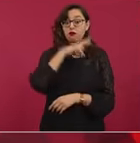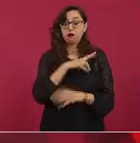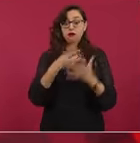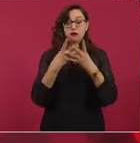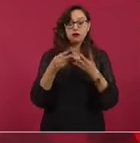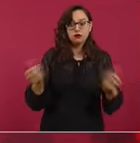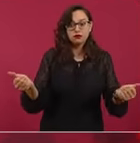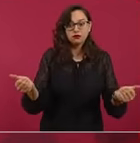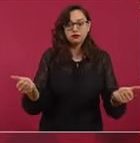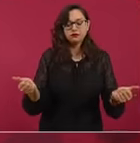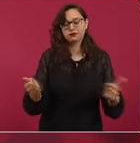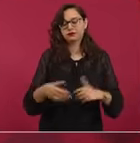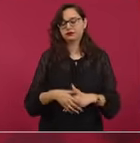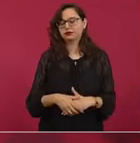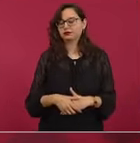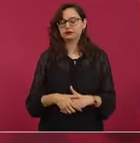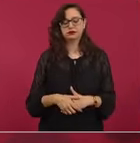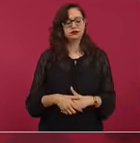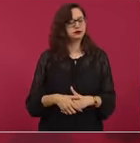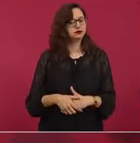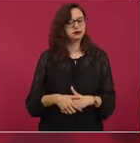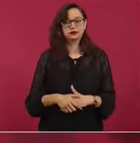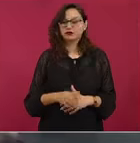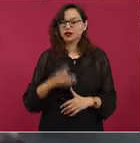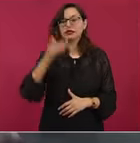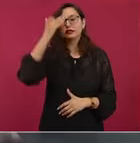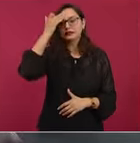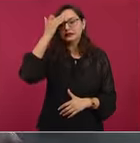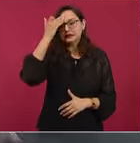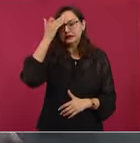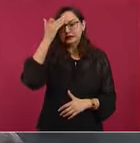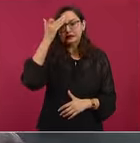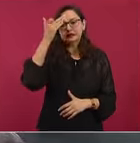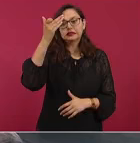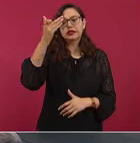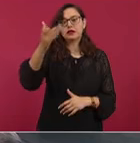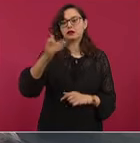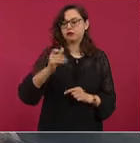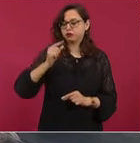Ir cambiando nos ha costado, sobre todo,